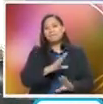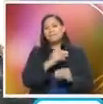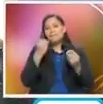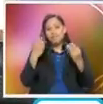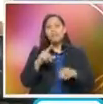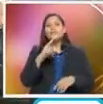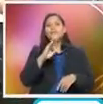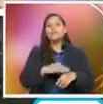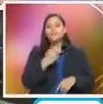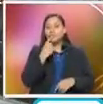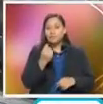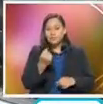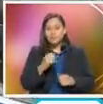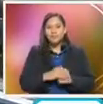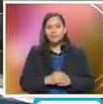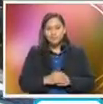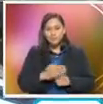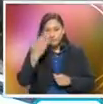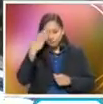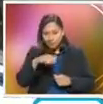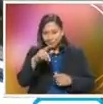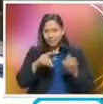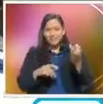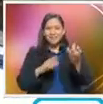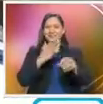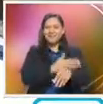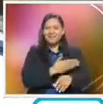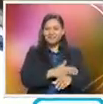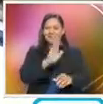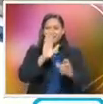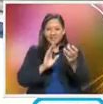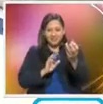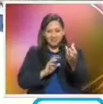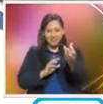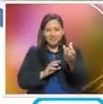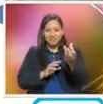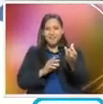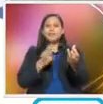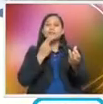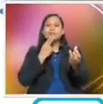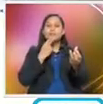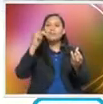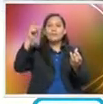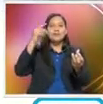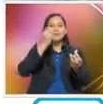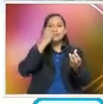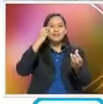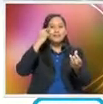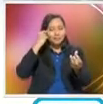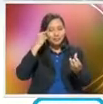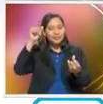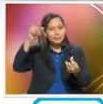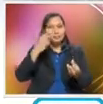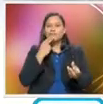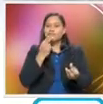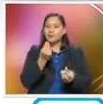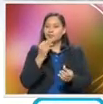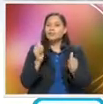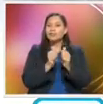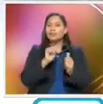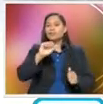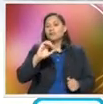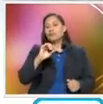es fuertísimo. Y aparte, como bien lo dice la receta, es muy usado en los platillos orientales. Sí, en lo ¿no? oriental es muy usado junto con la